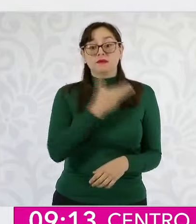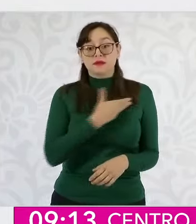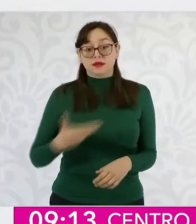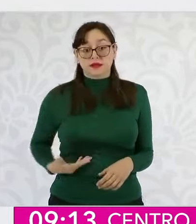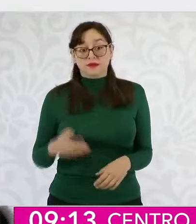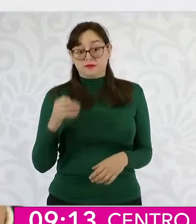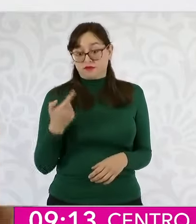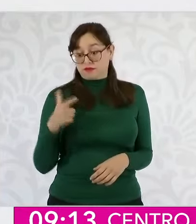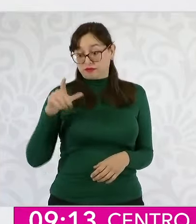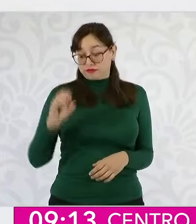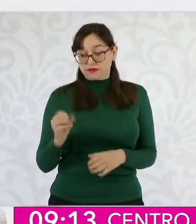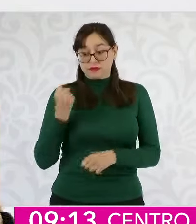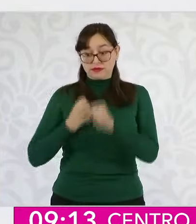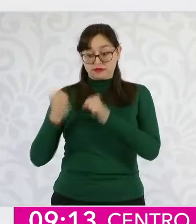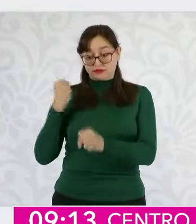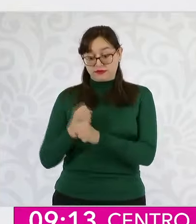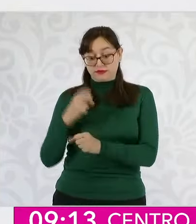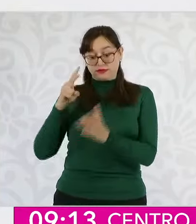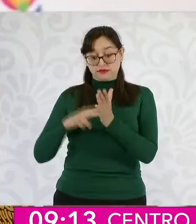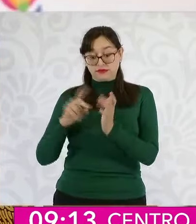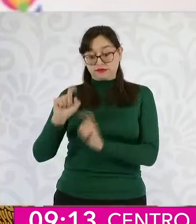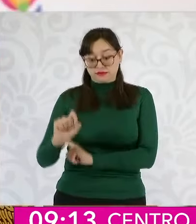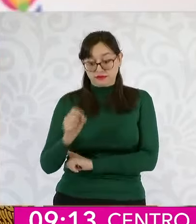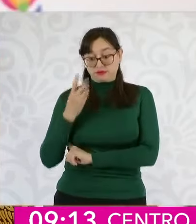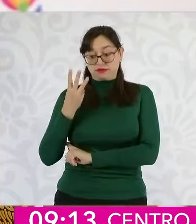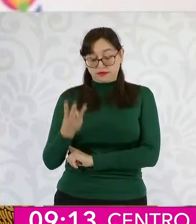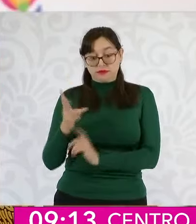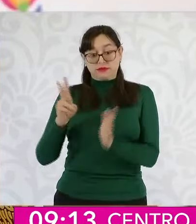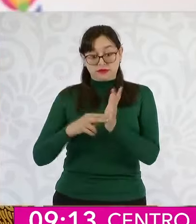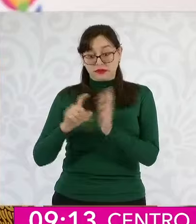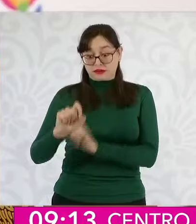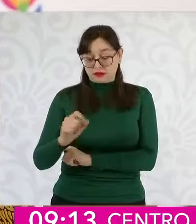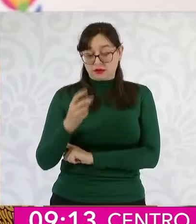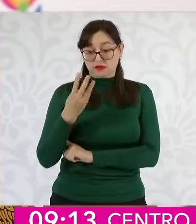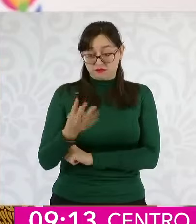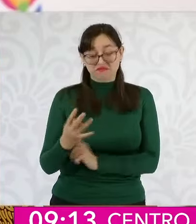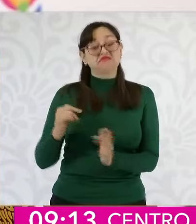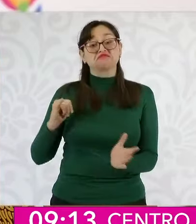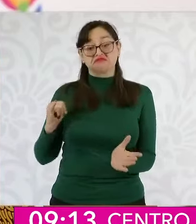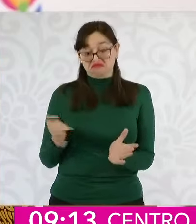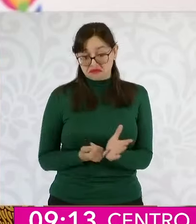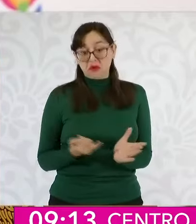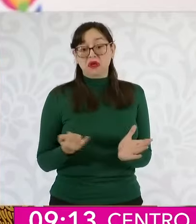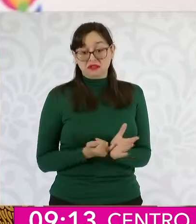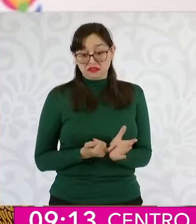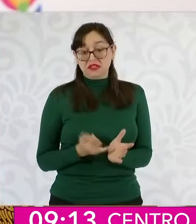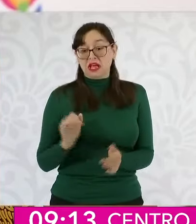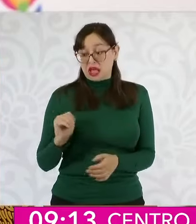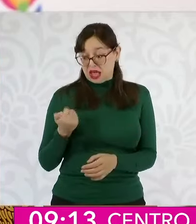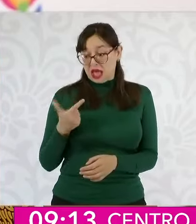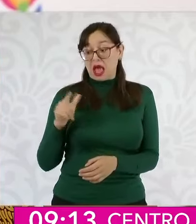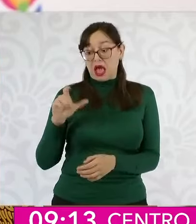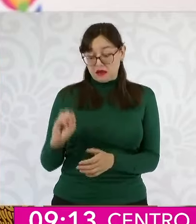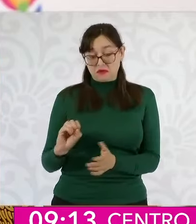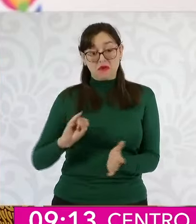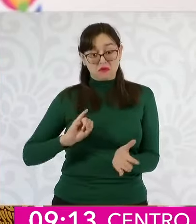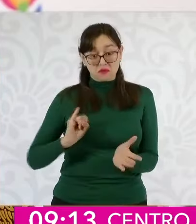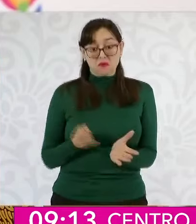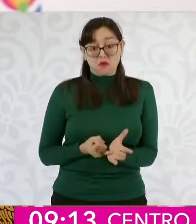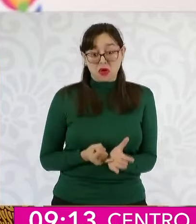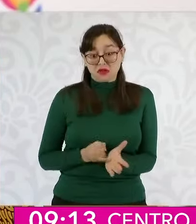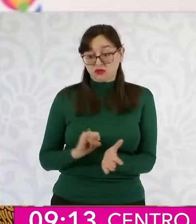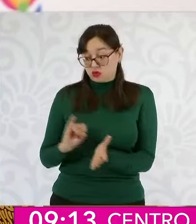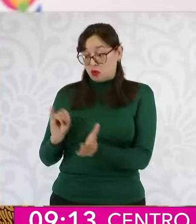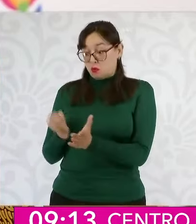aranceles en el 2023 y en el 2024 para productos que vienen de